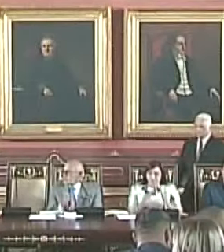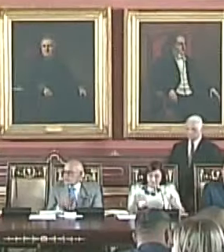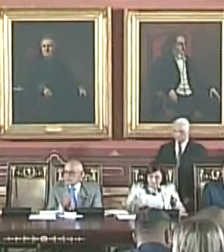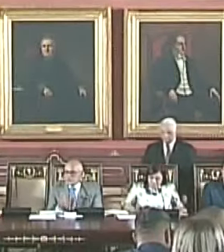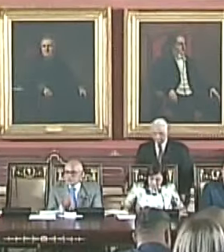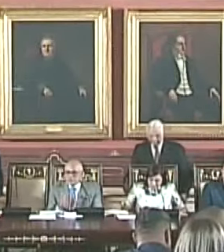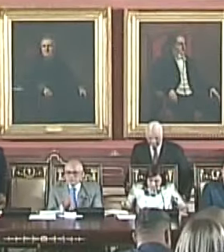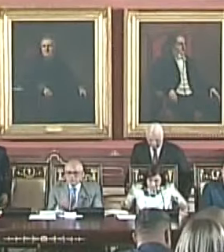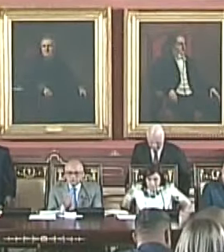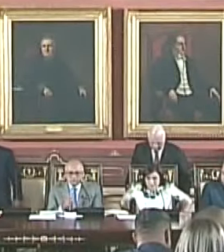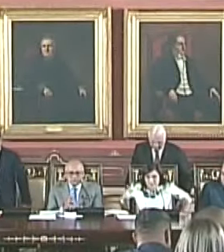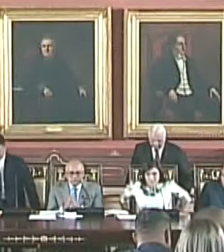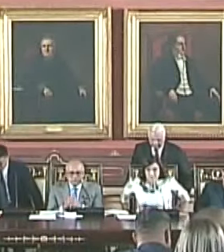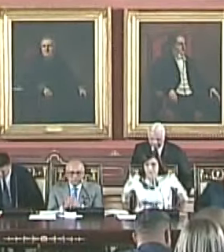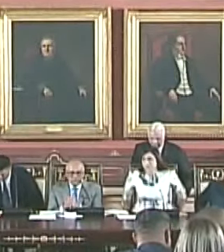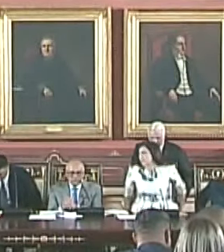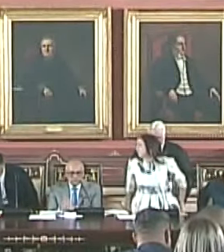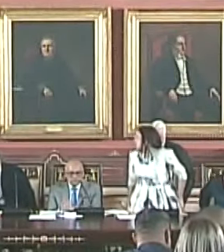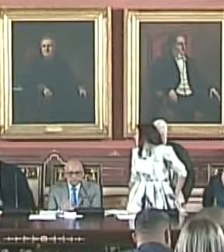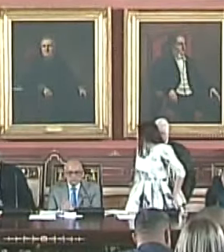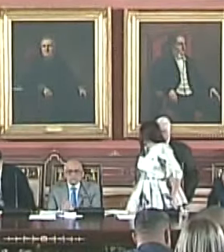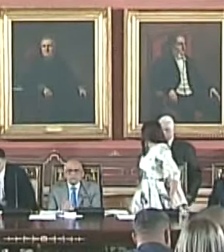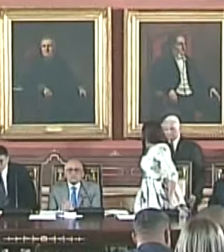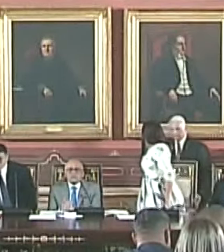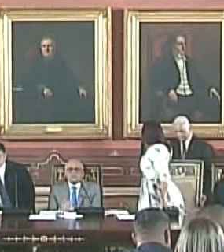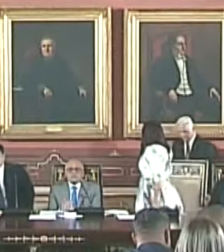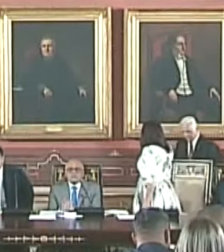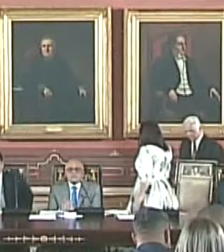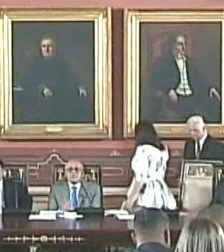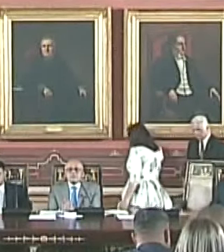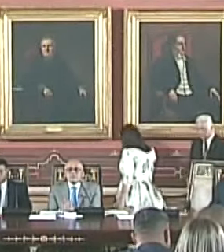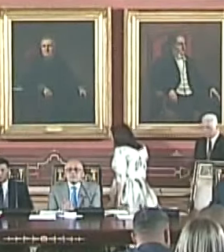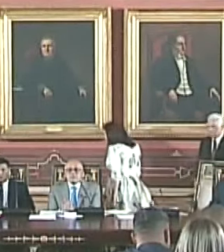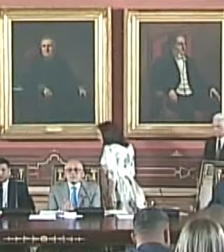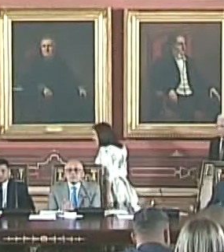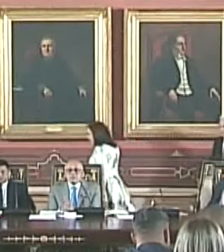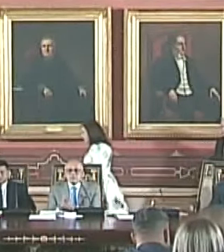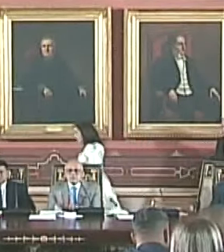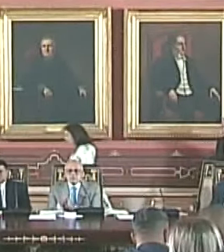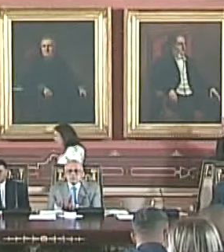Segunda vicepresidenta de la Asamblea Nacional, diputada América Pérez.